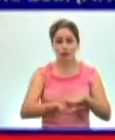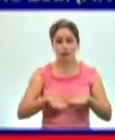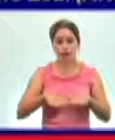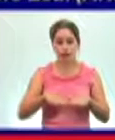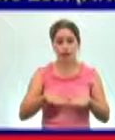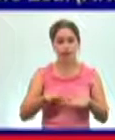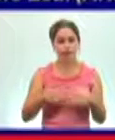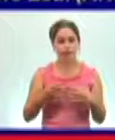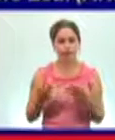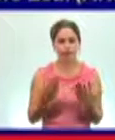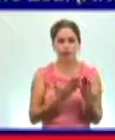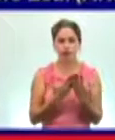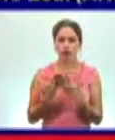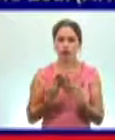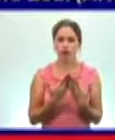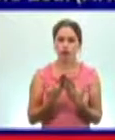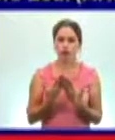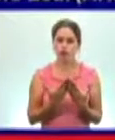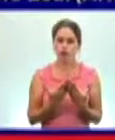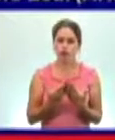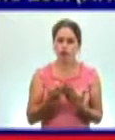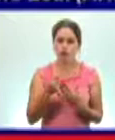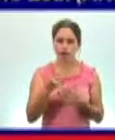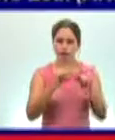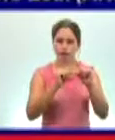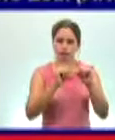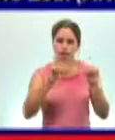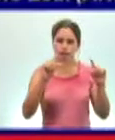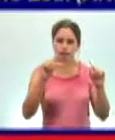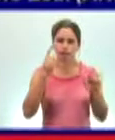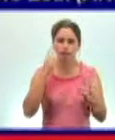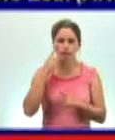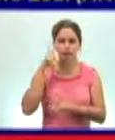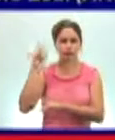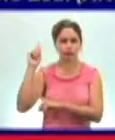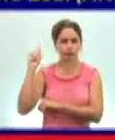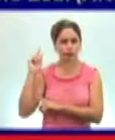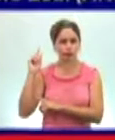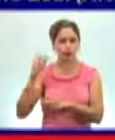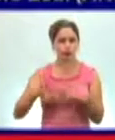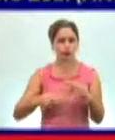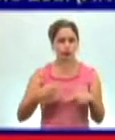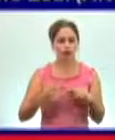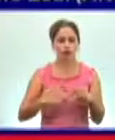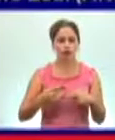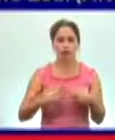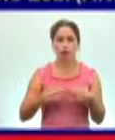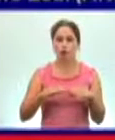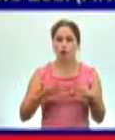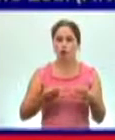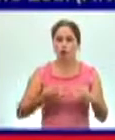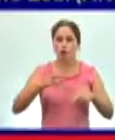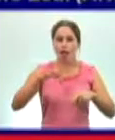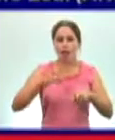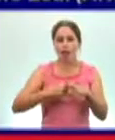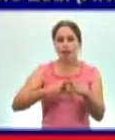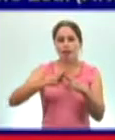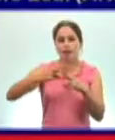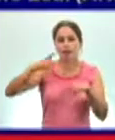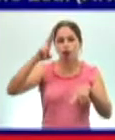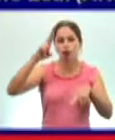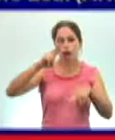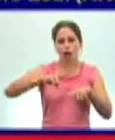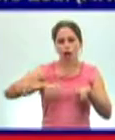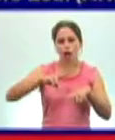también al estudio de una expresión realizada por Eusebio Leal relacionada con esa ley.